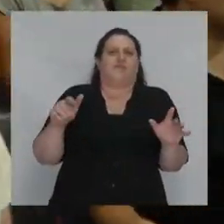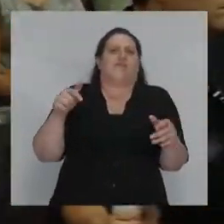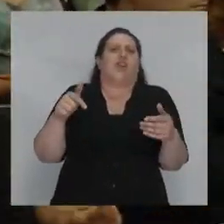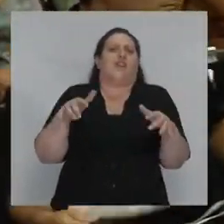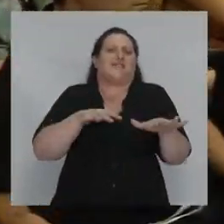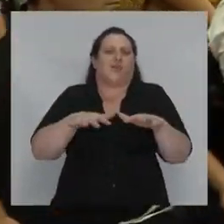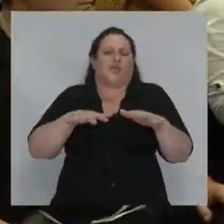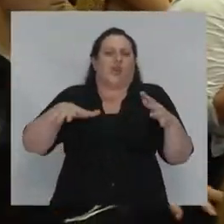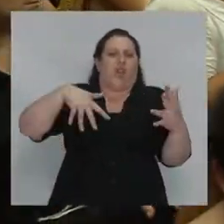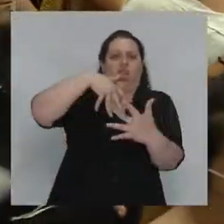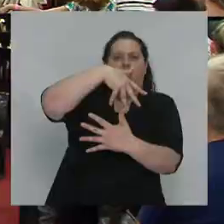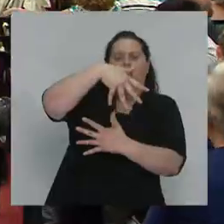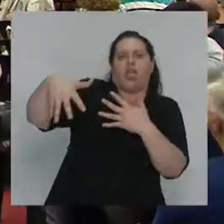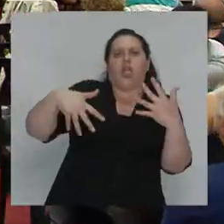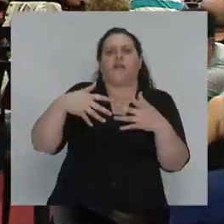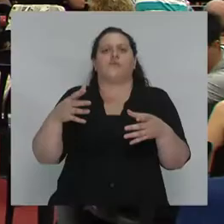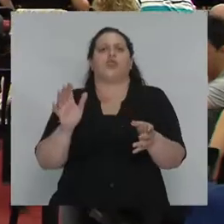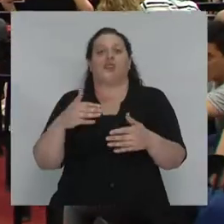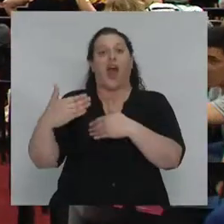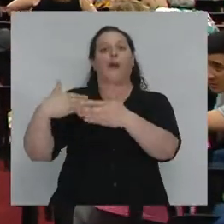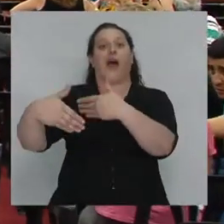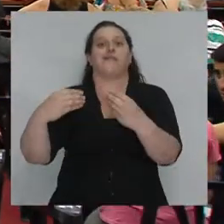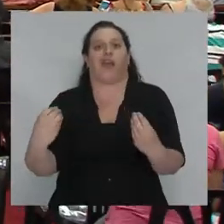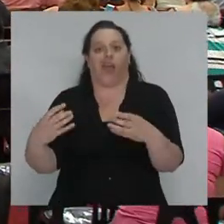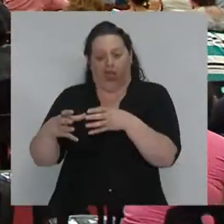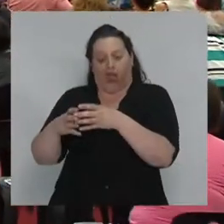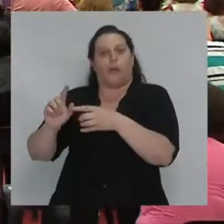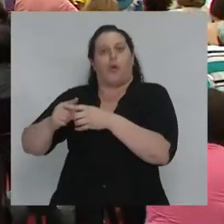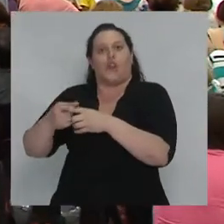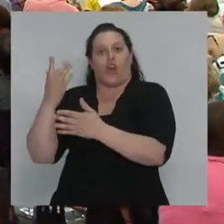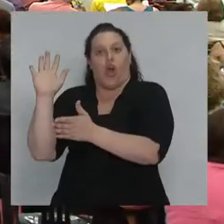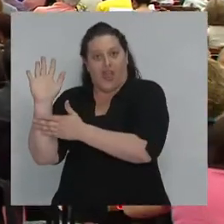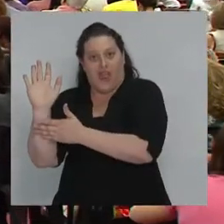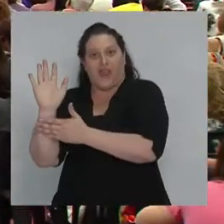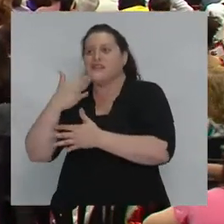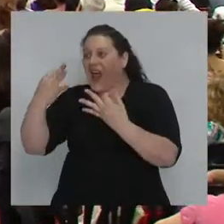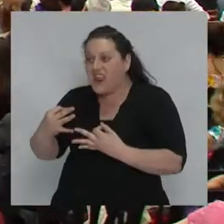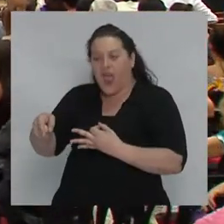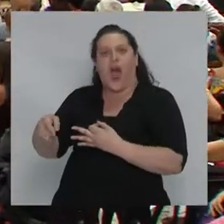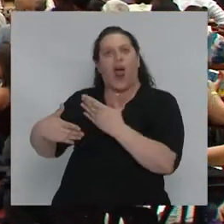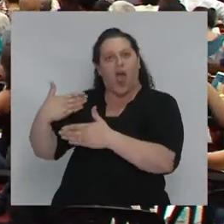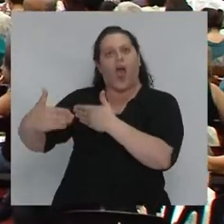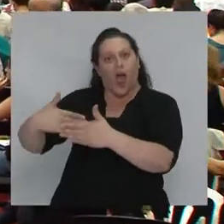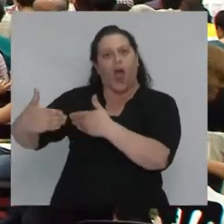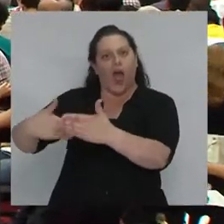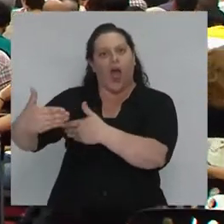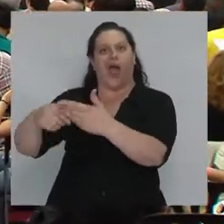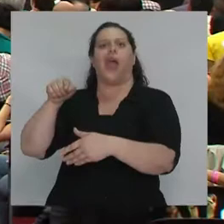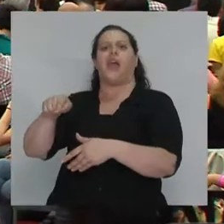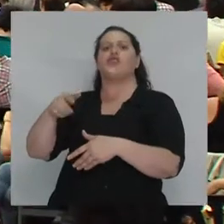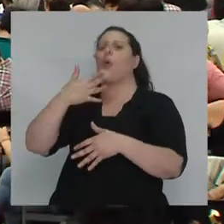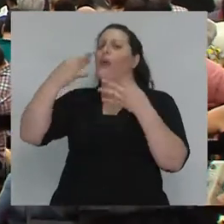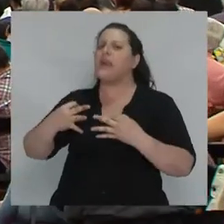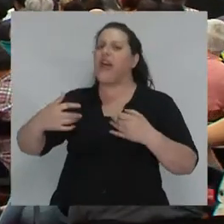de una derecha que es real, con monstruos reales, con dientes, con huesos, con carne, que son nuestros verdaderos